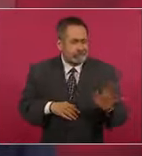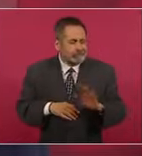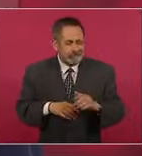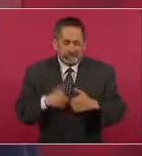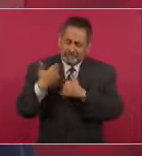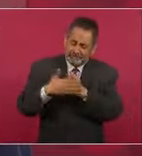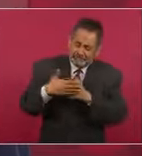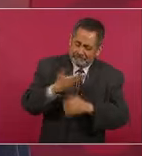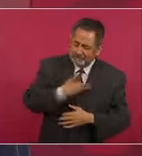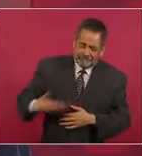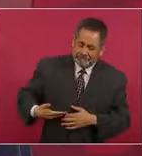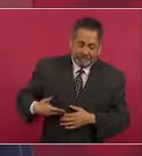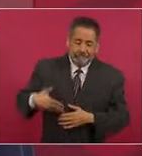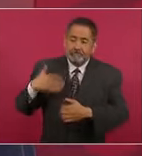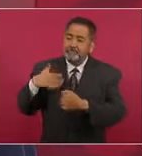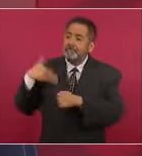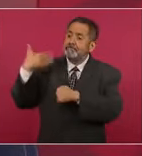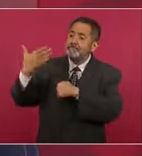generación.